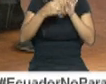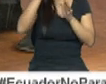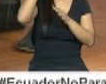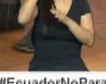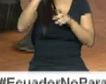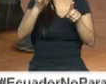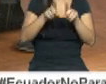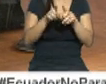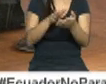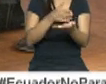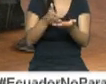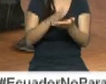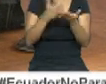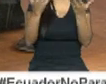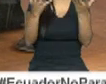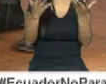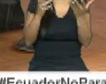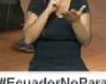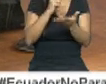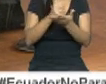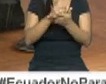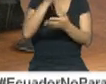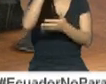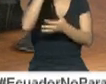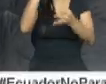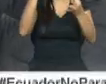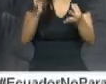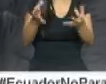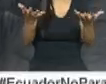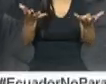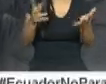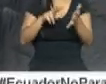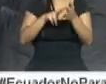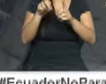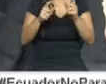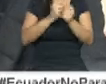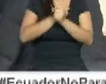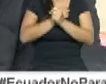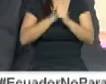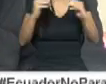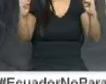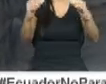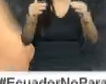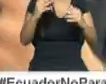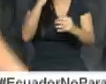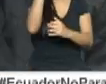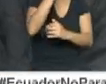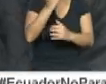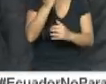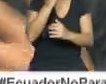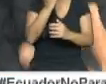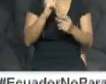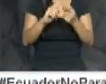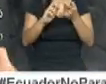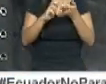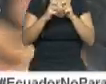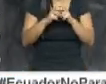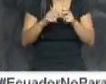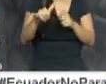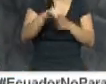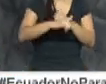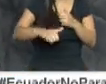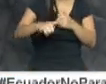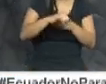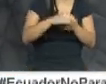concepto vacío. Hay muchas facciones guerrilleras o en África siempre se coge el cuento de la democracia para hacer